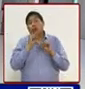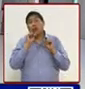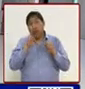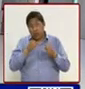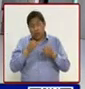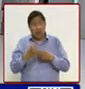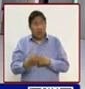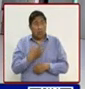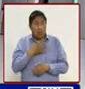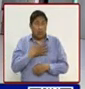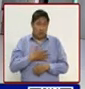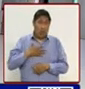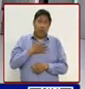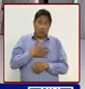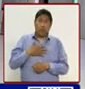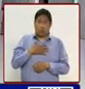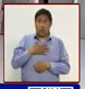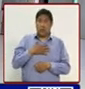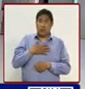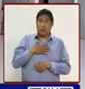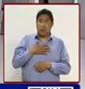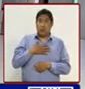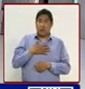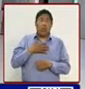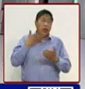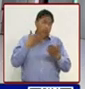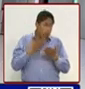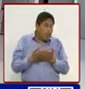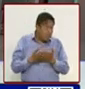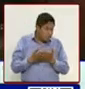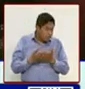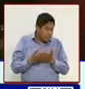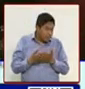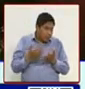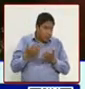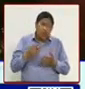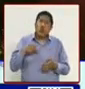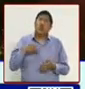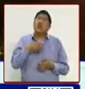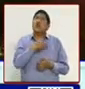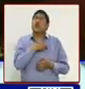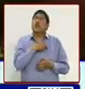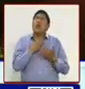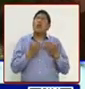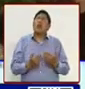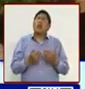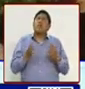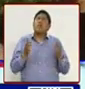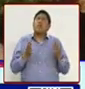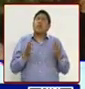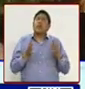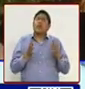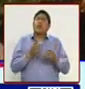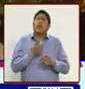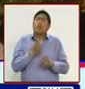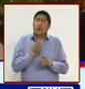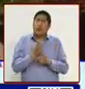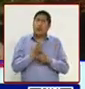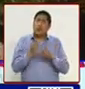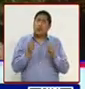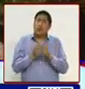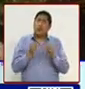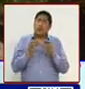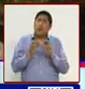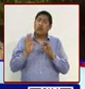puede mencionar, por favor. Bien, nosotros ahorita estamos justamente con la